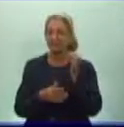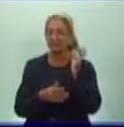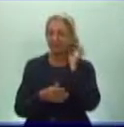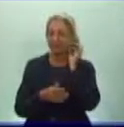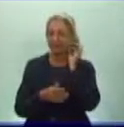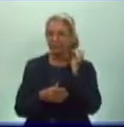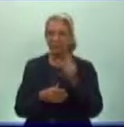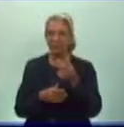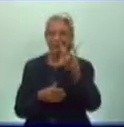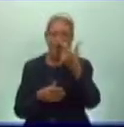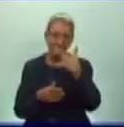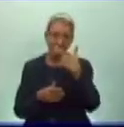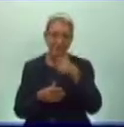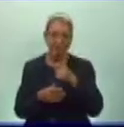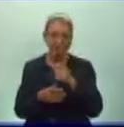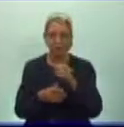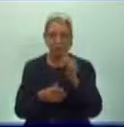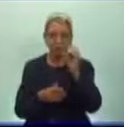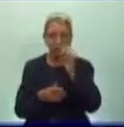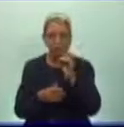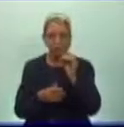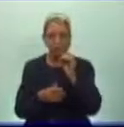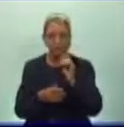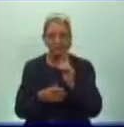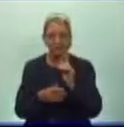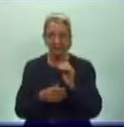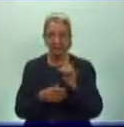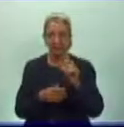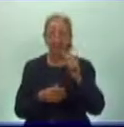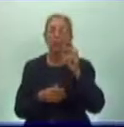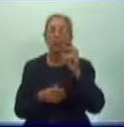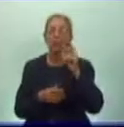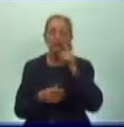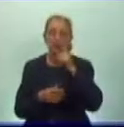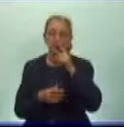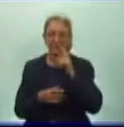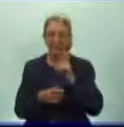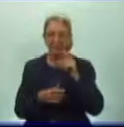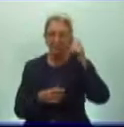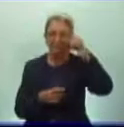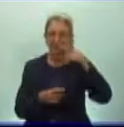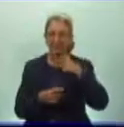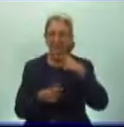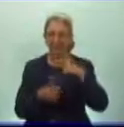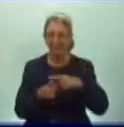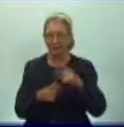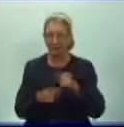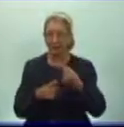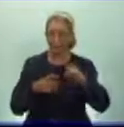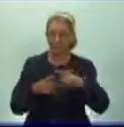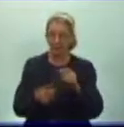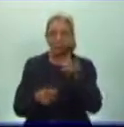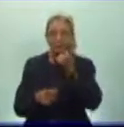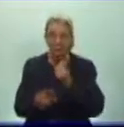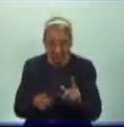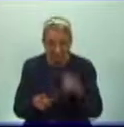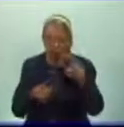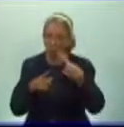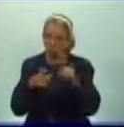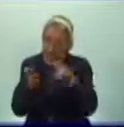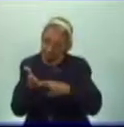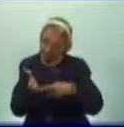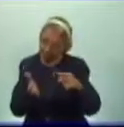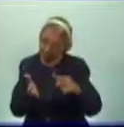abril, en octubre, en noviembre y en septiembre, que también se escriben con B. Pero además aparece otra